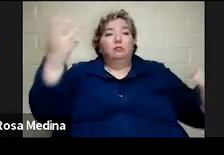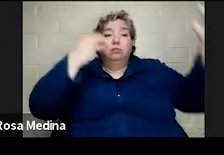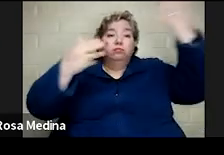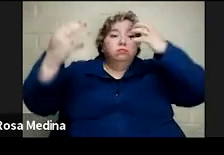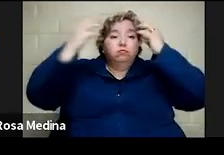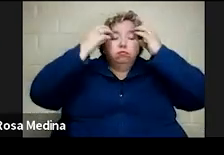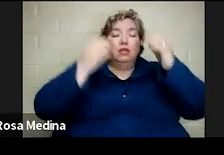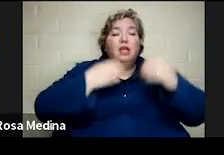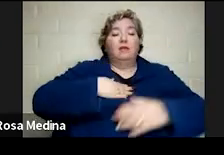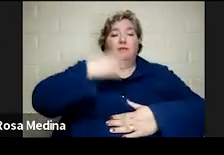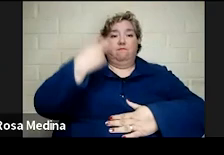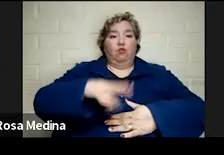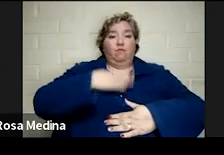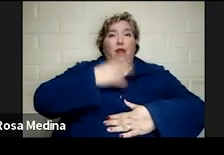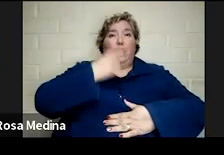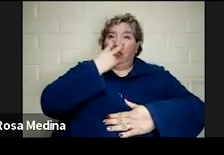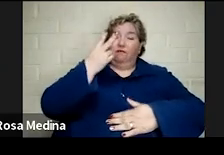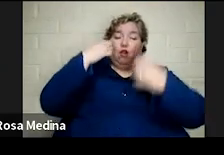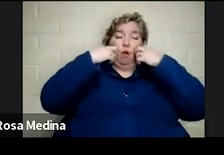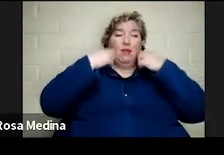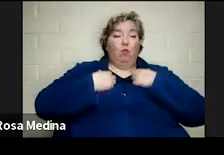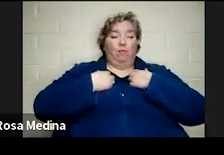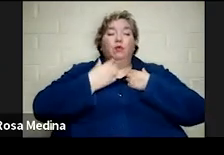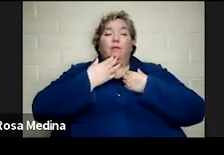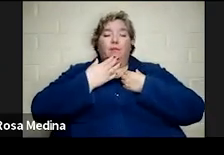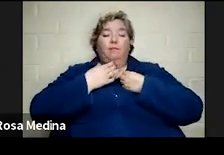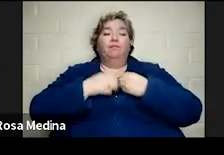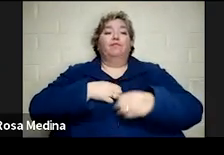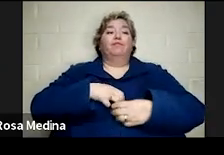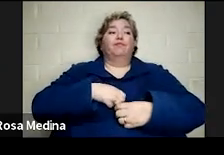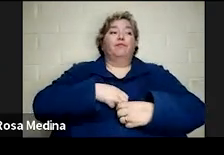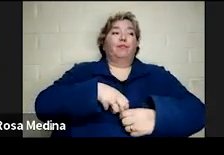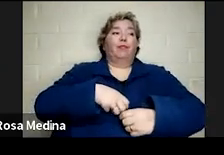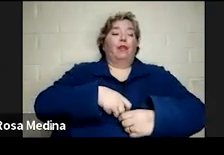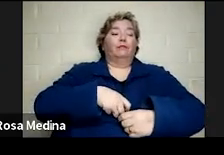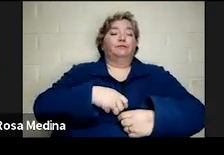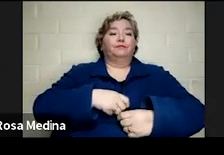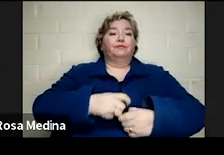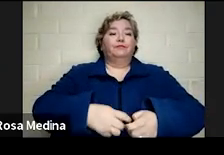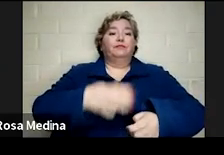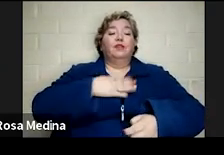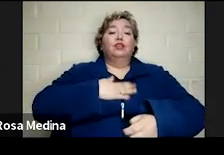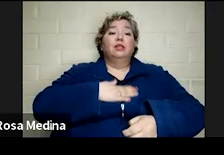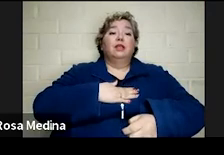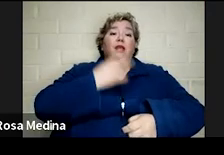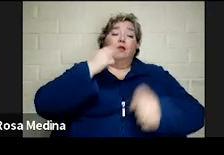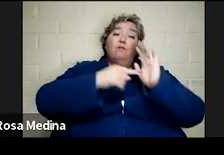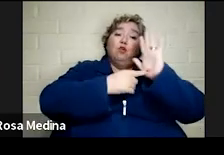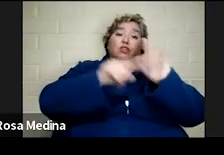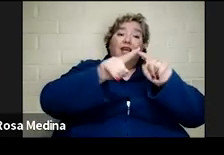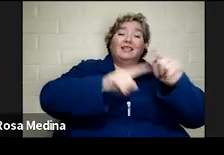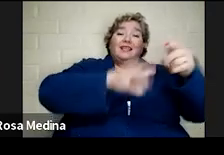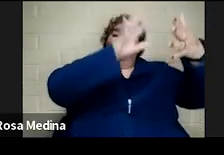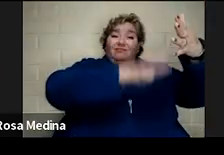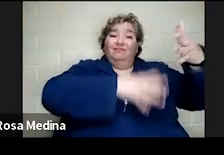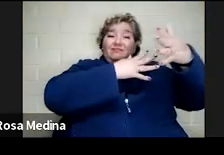propia fisionomía. Entonces, quería mostrar esta tablita, que